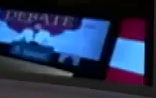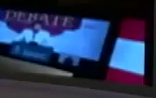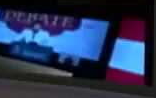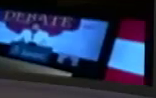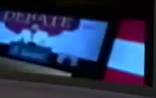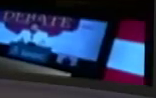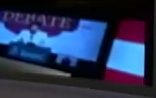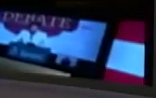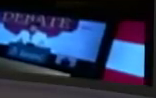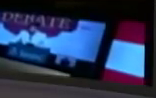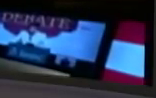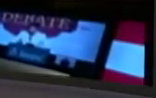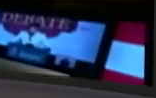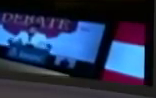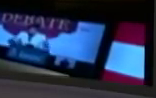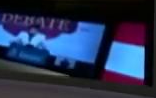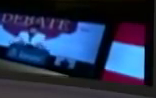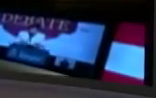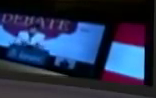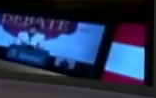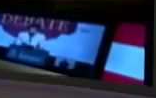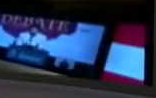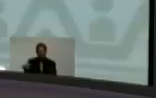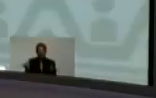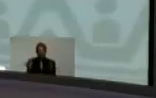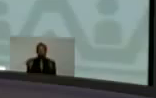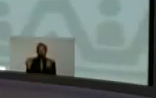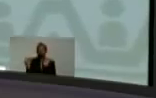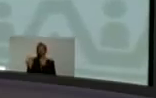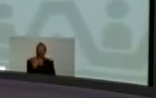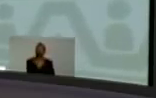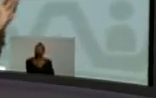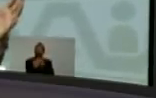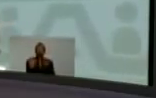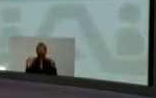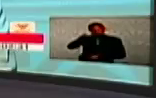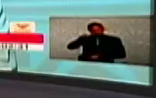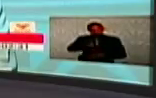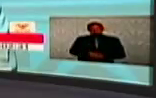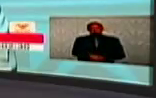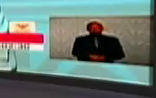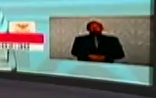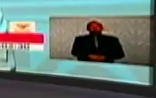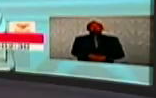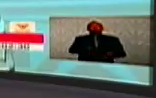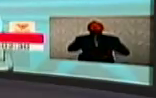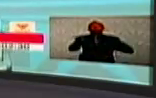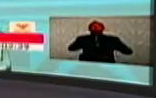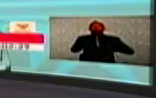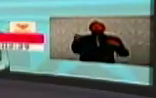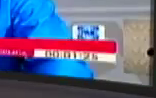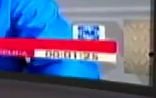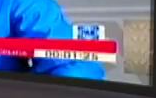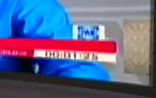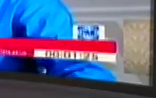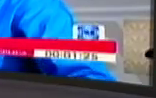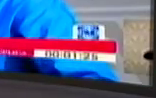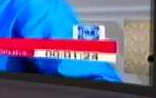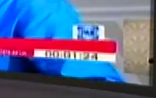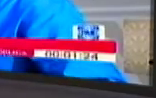las cosas de las que ella pueda sentirse afectada. Pues fuera de ahí, de cómo se fueron desarrollando las cosas,